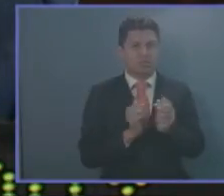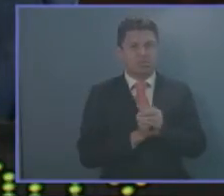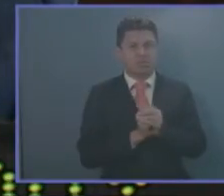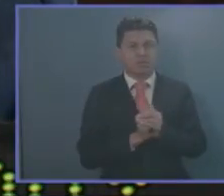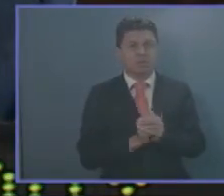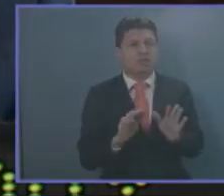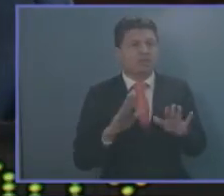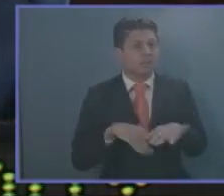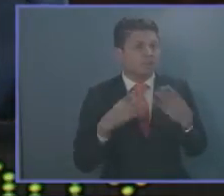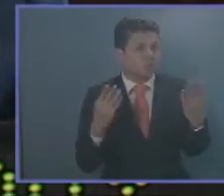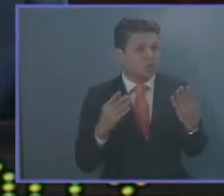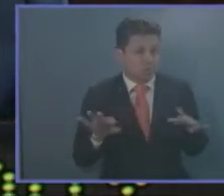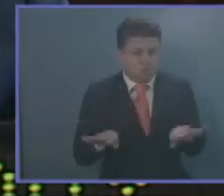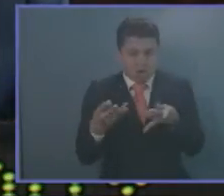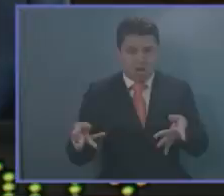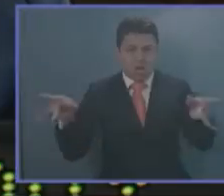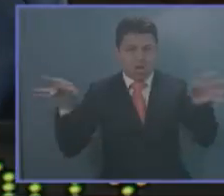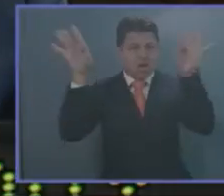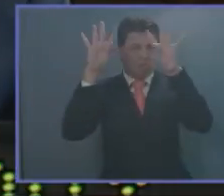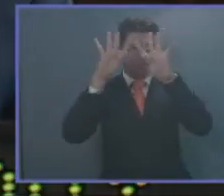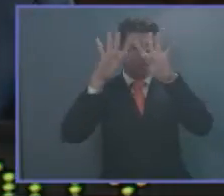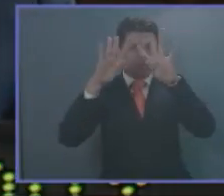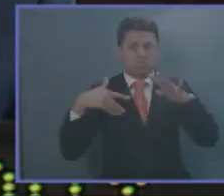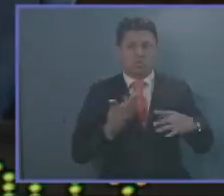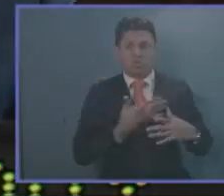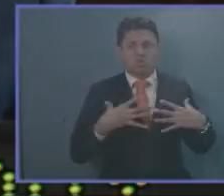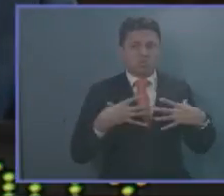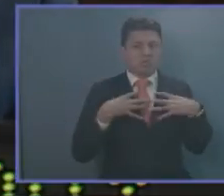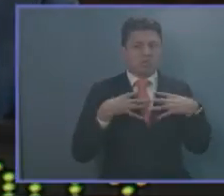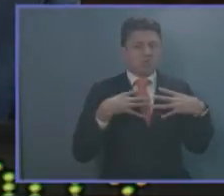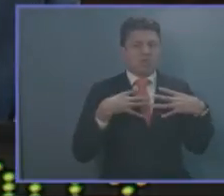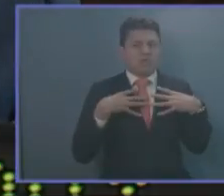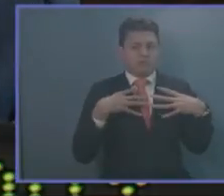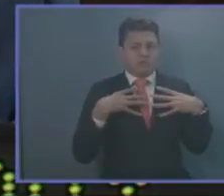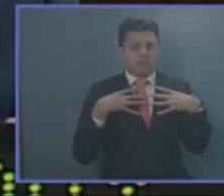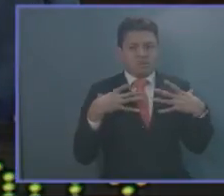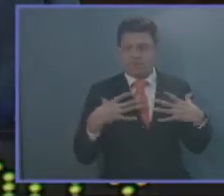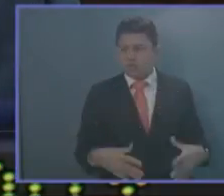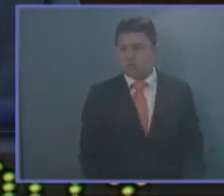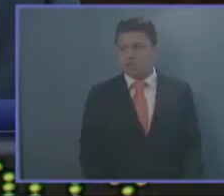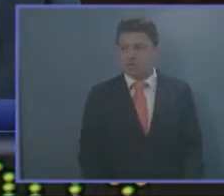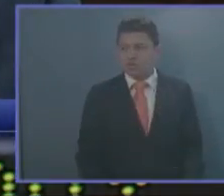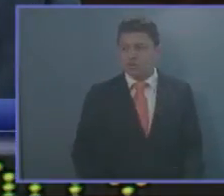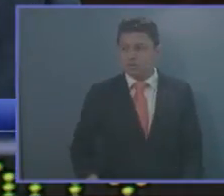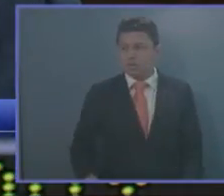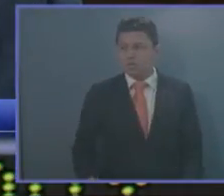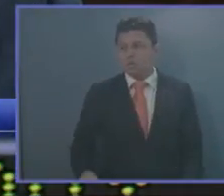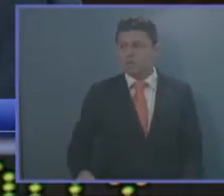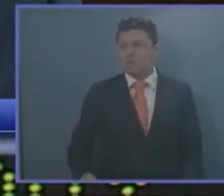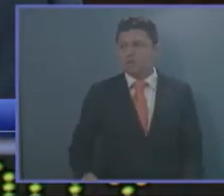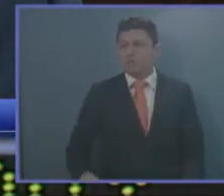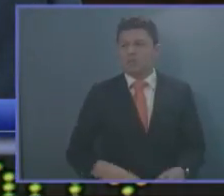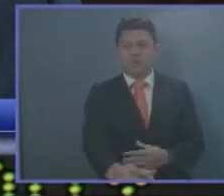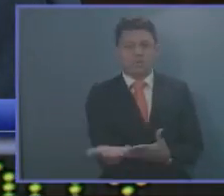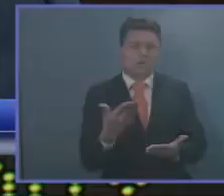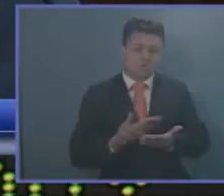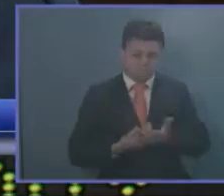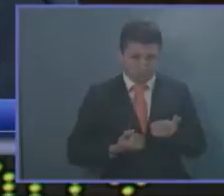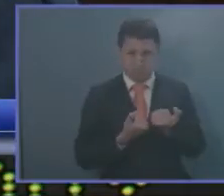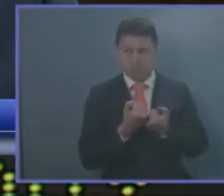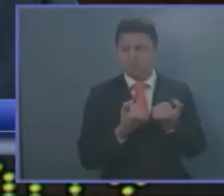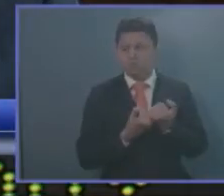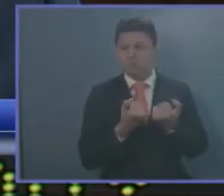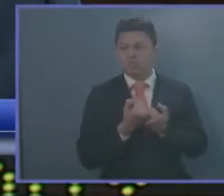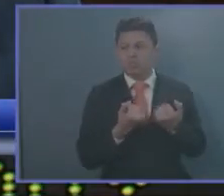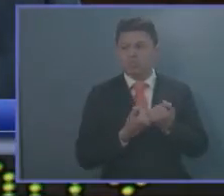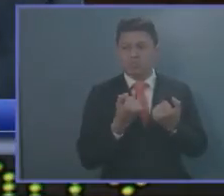Sin árboles no hay vida, sin árboles no hay agua, ya que los bosques son importantes porque ayudan a la captura de